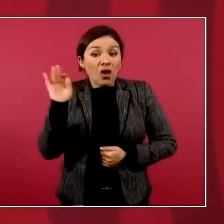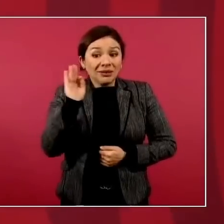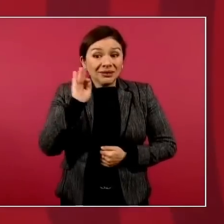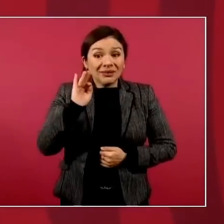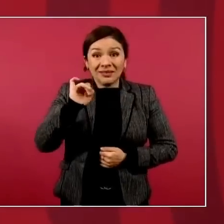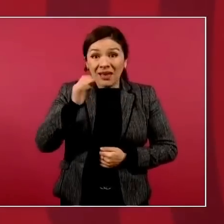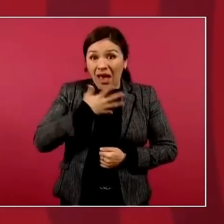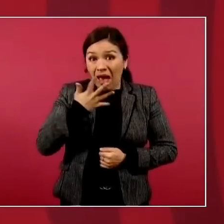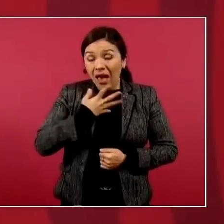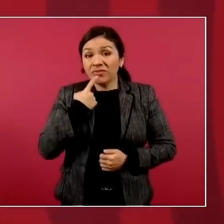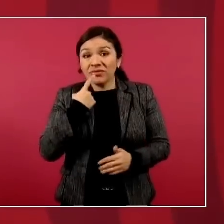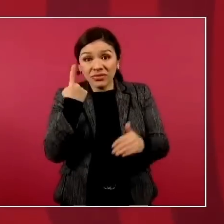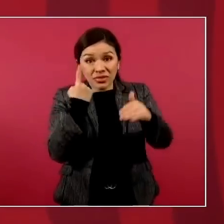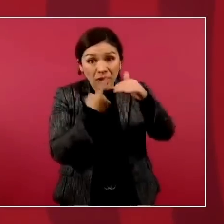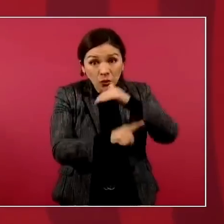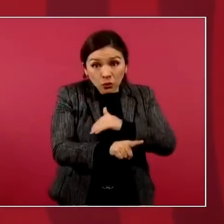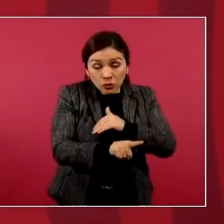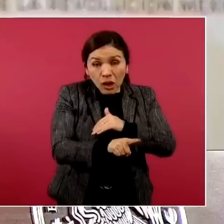una denuncia,